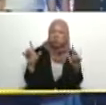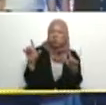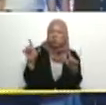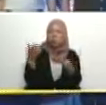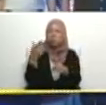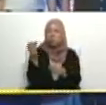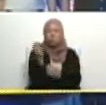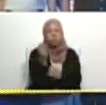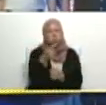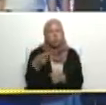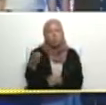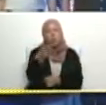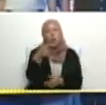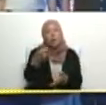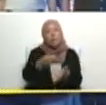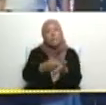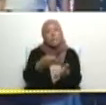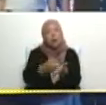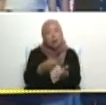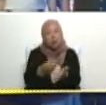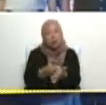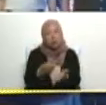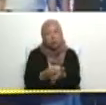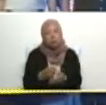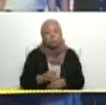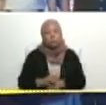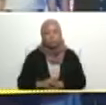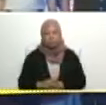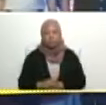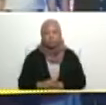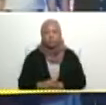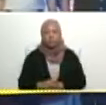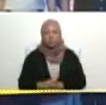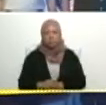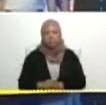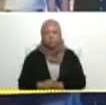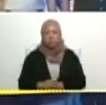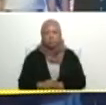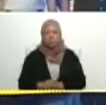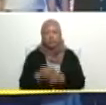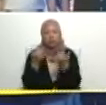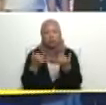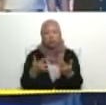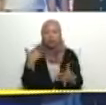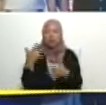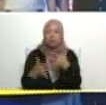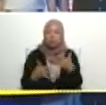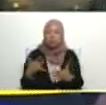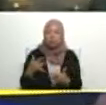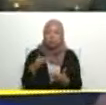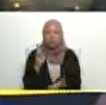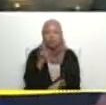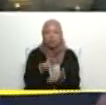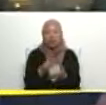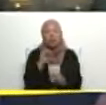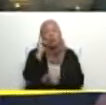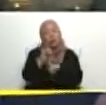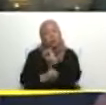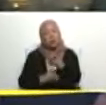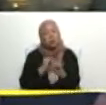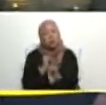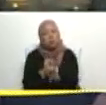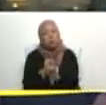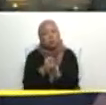tienen dirección, financiados, repito, de estas agencias y de estos lobbies internacionales,